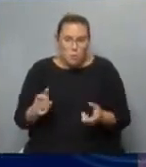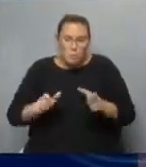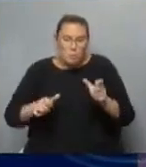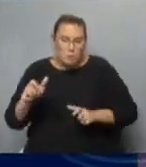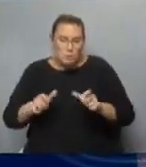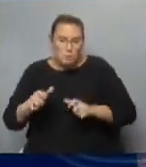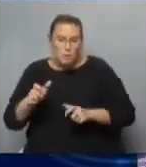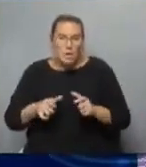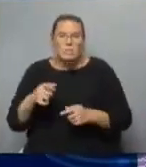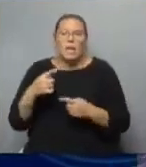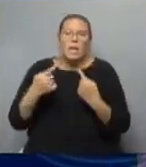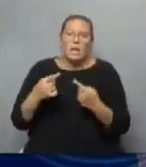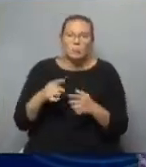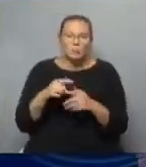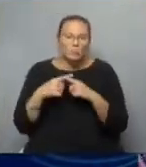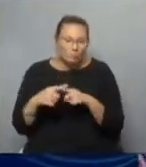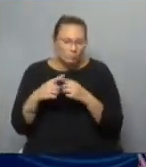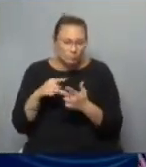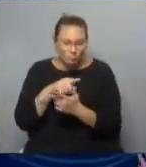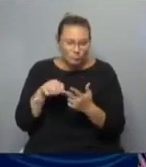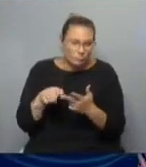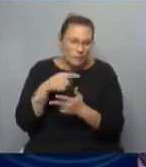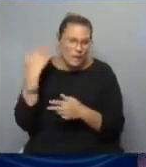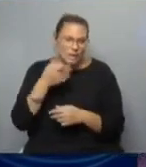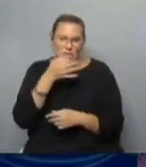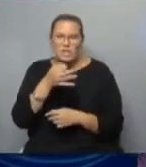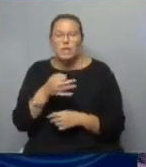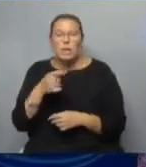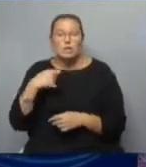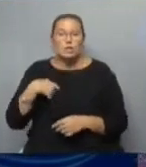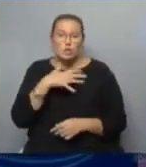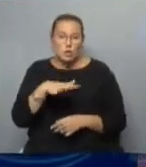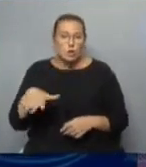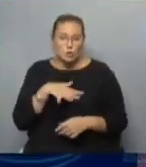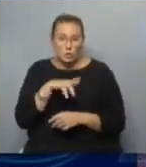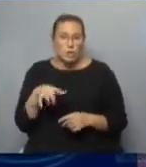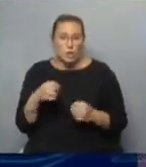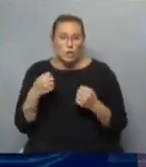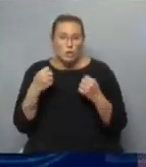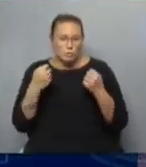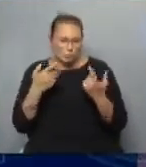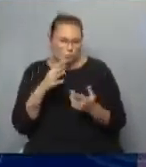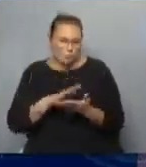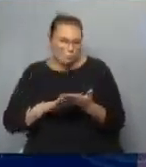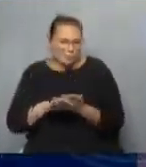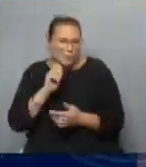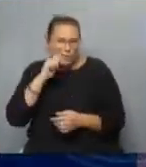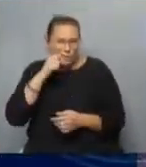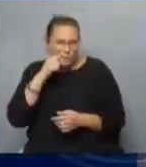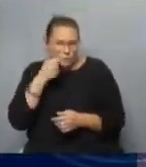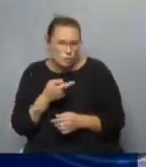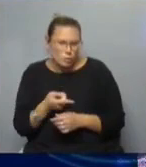hay esa dicotomía que dije al principio? Porque la sociedad no te devuelve nada lindo. Si